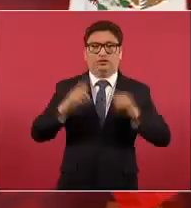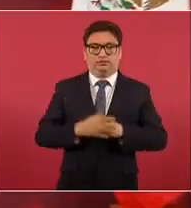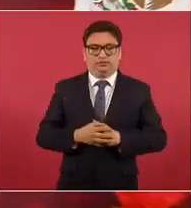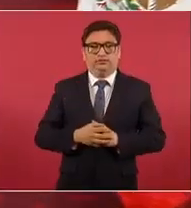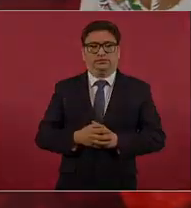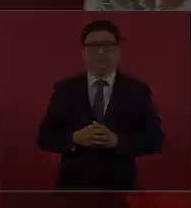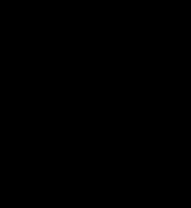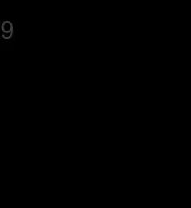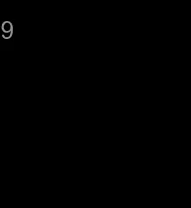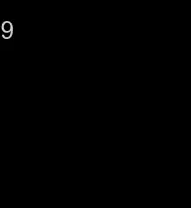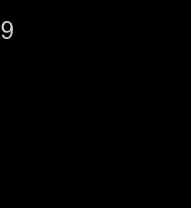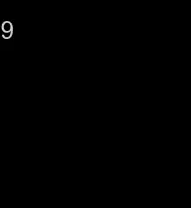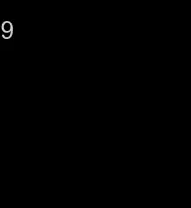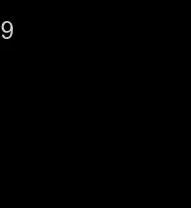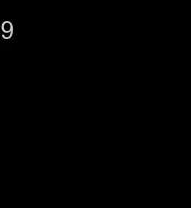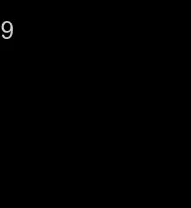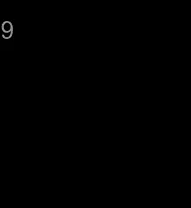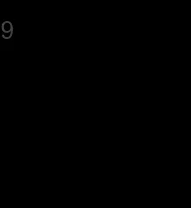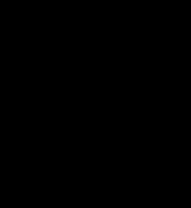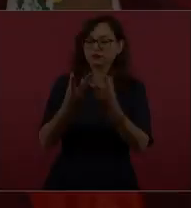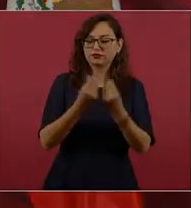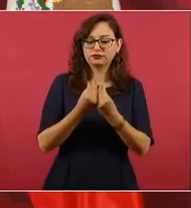moderados y liberales.